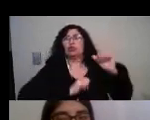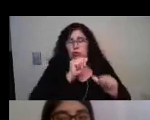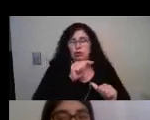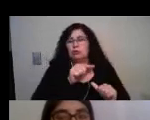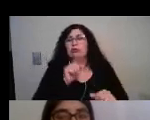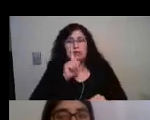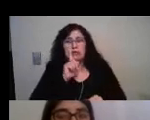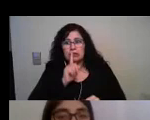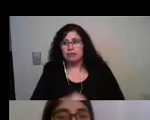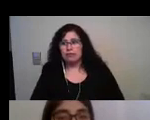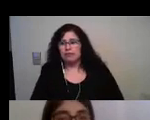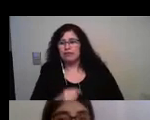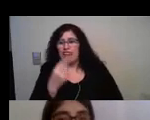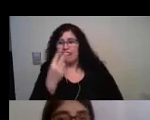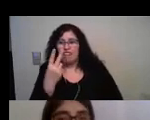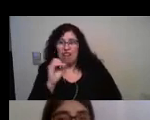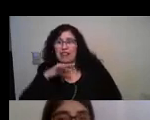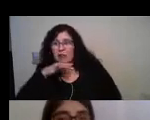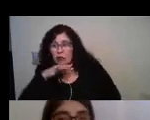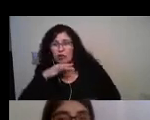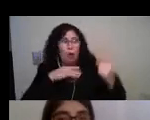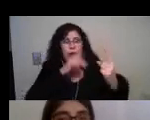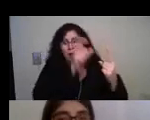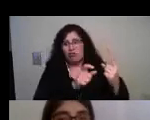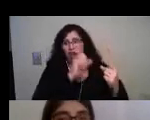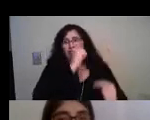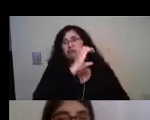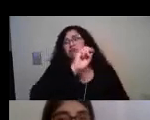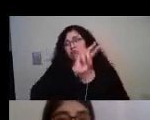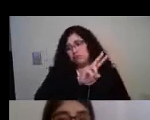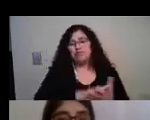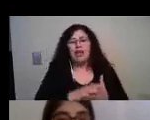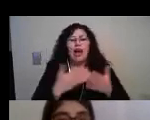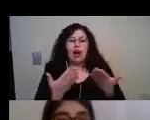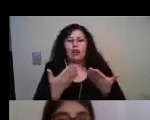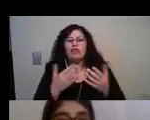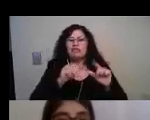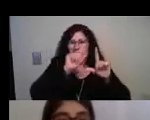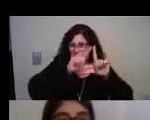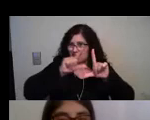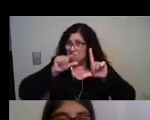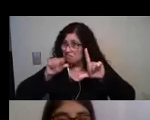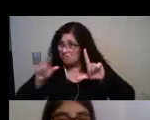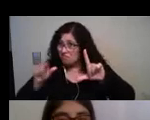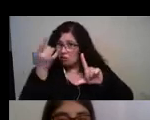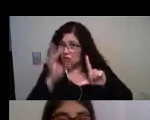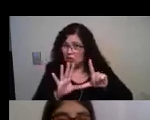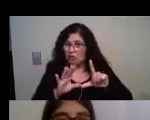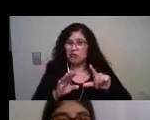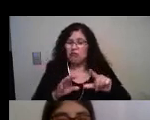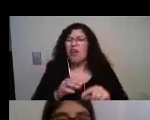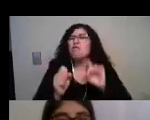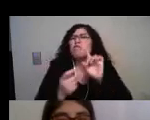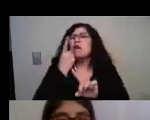cerebrovascular, ¿de acuerdo? Pero cuando hablamos de datos epidemiológicos, no tan solo es relevante considerar que es la primera causa de muerte en